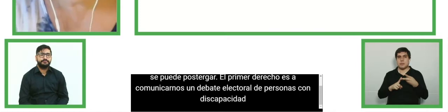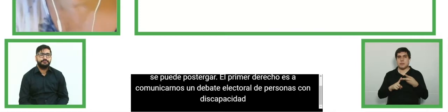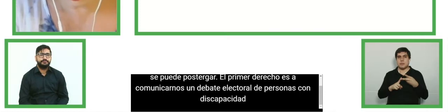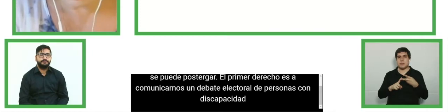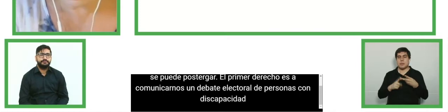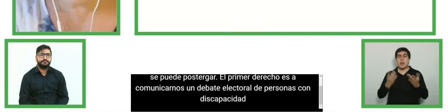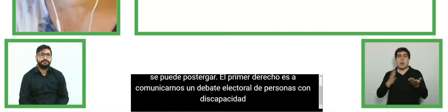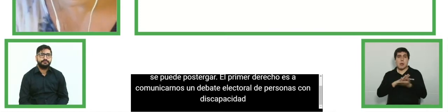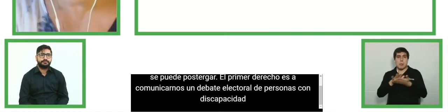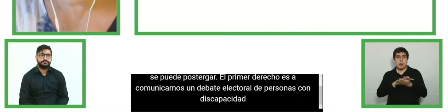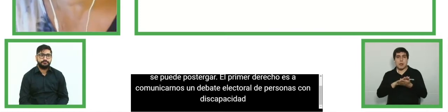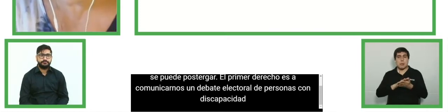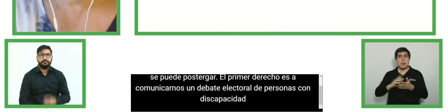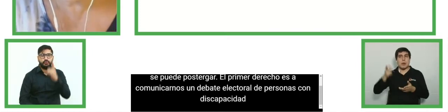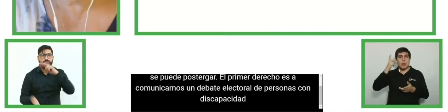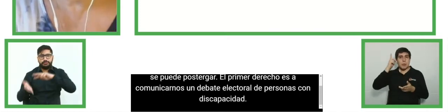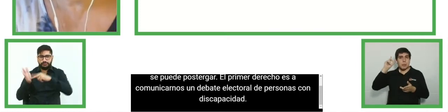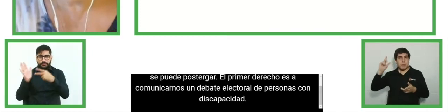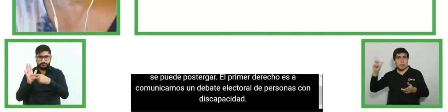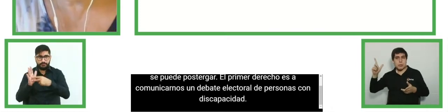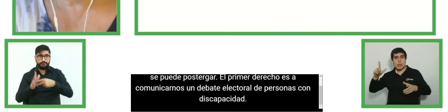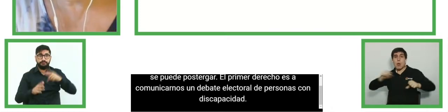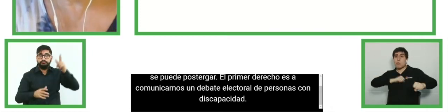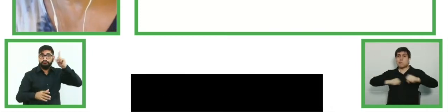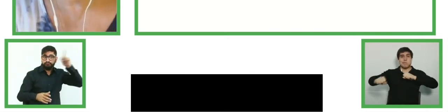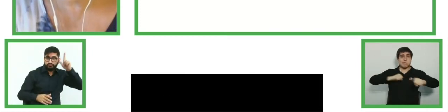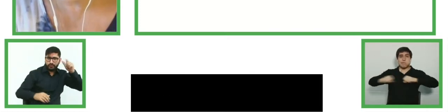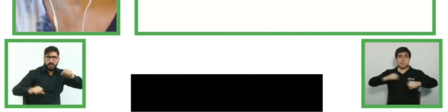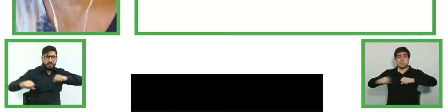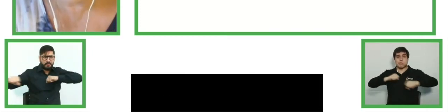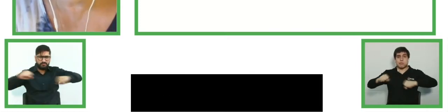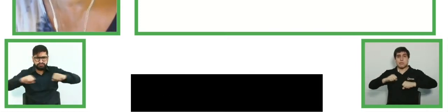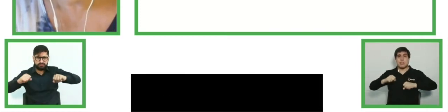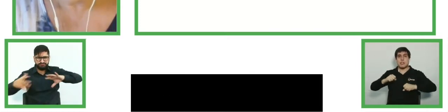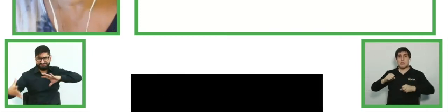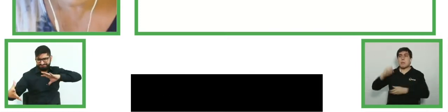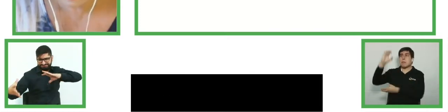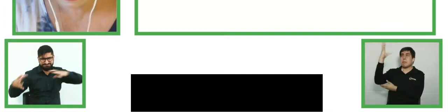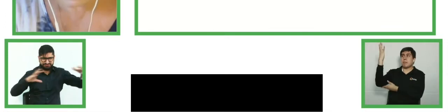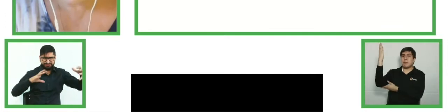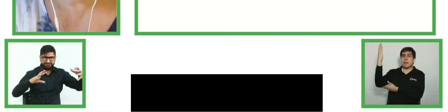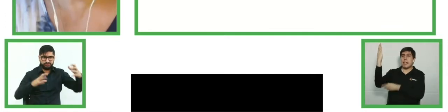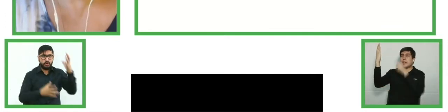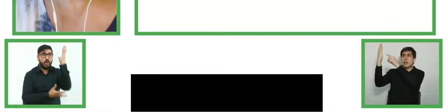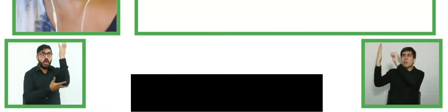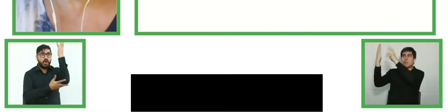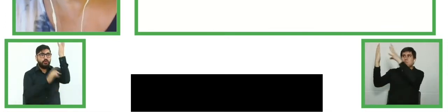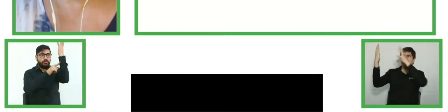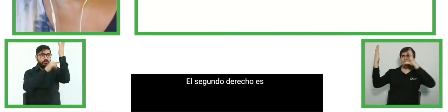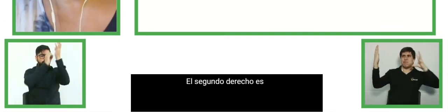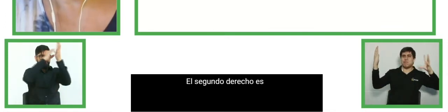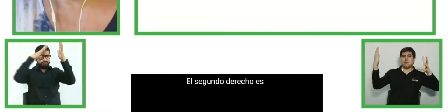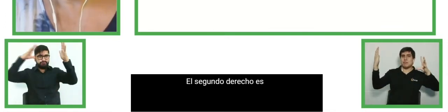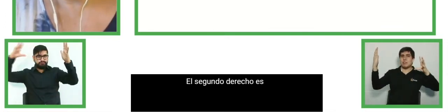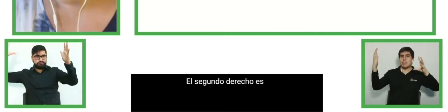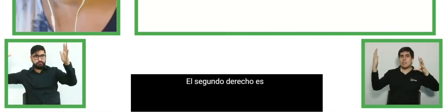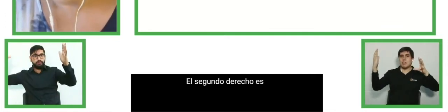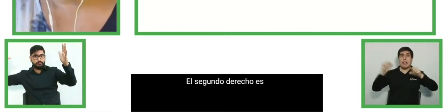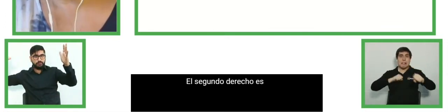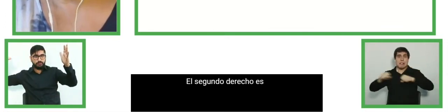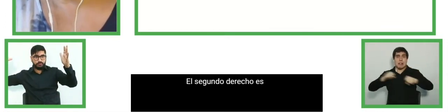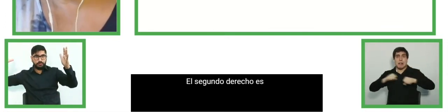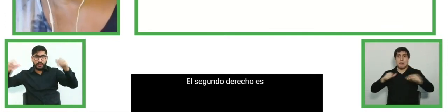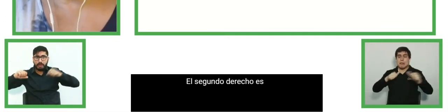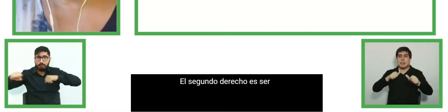señales sonoras para avisar terremotos no le sirven de nada a las personas sordas. Una